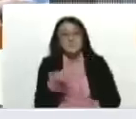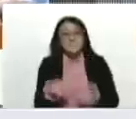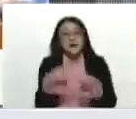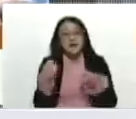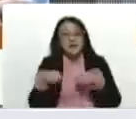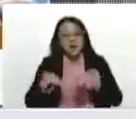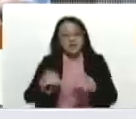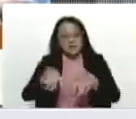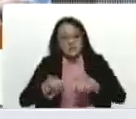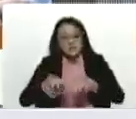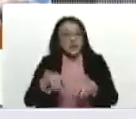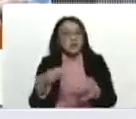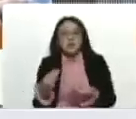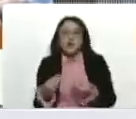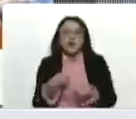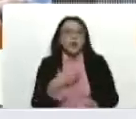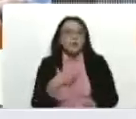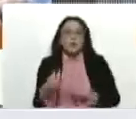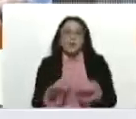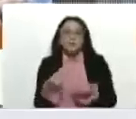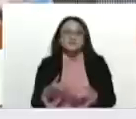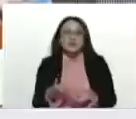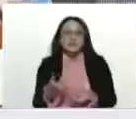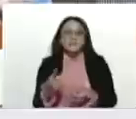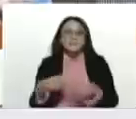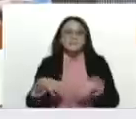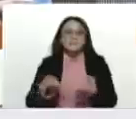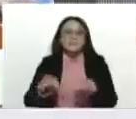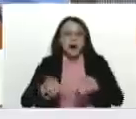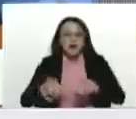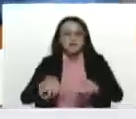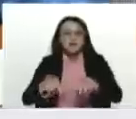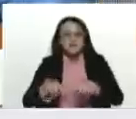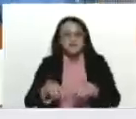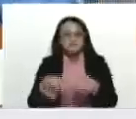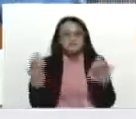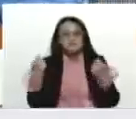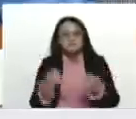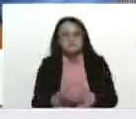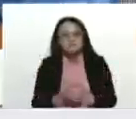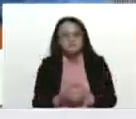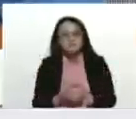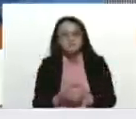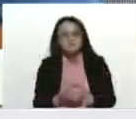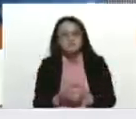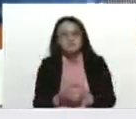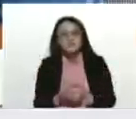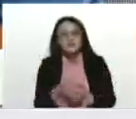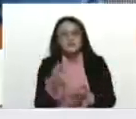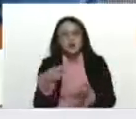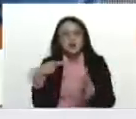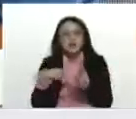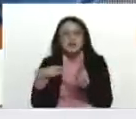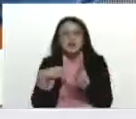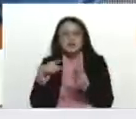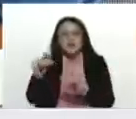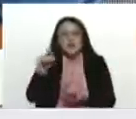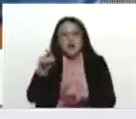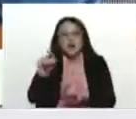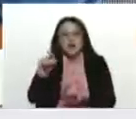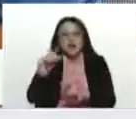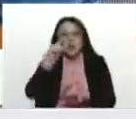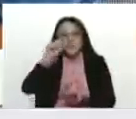más pan porque el Industrial molinero porque le debe la Industrial molinero a ver un